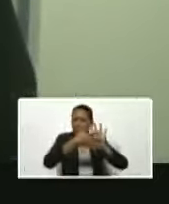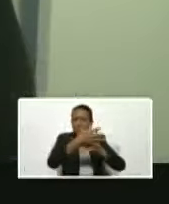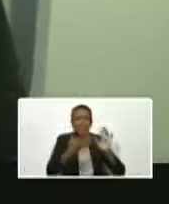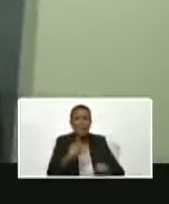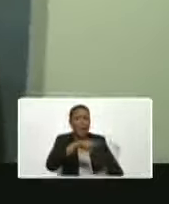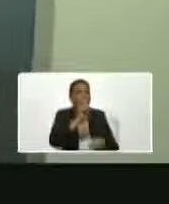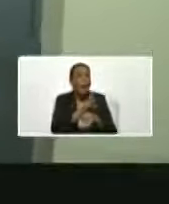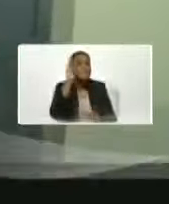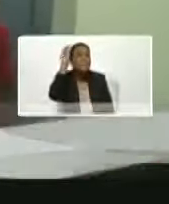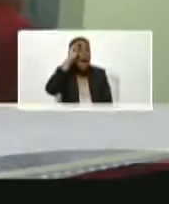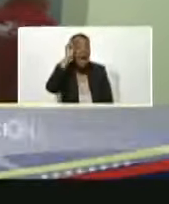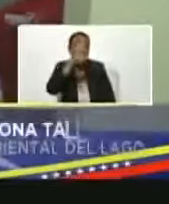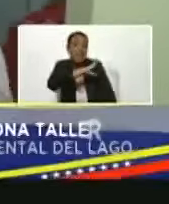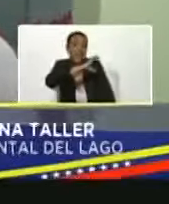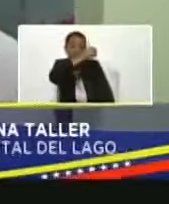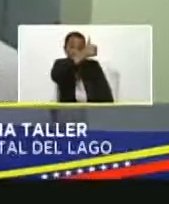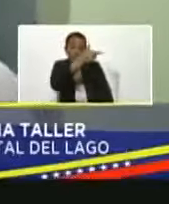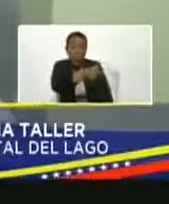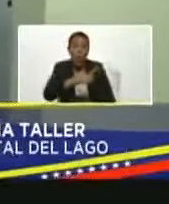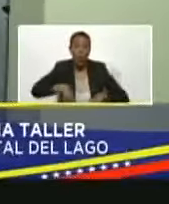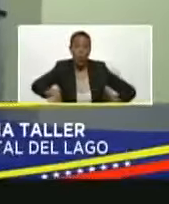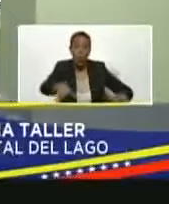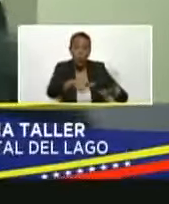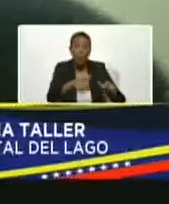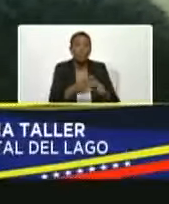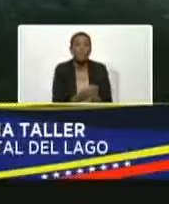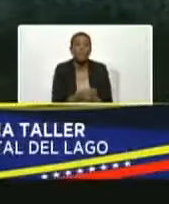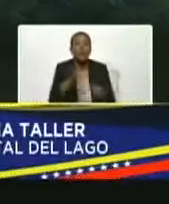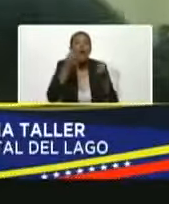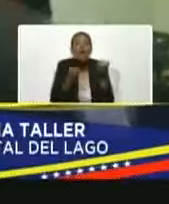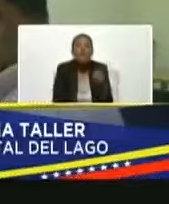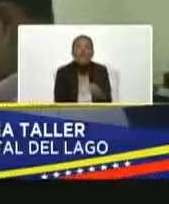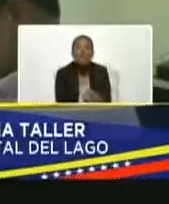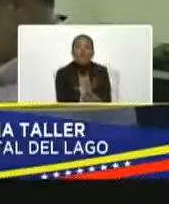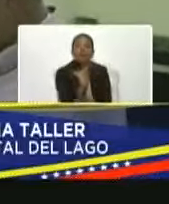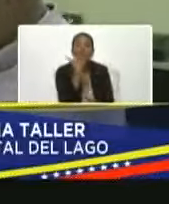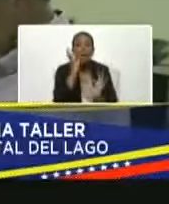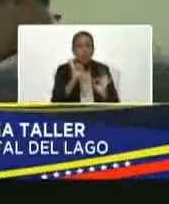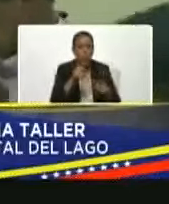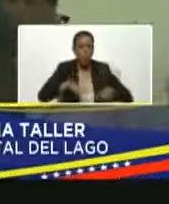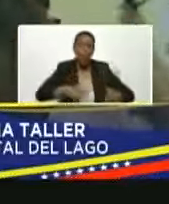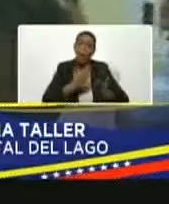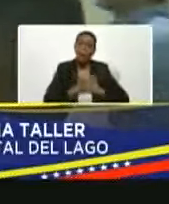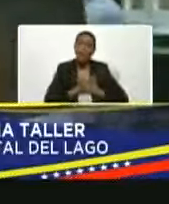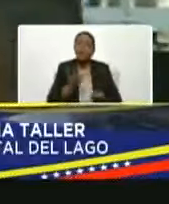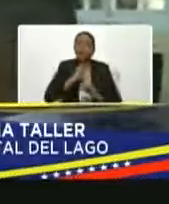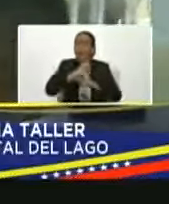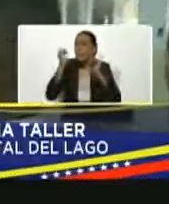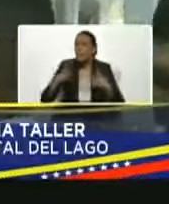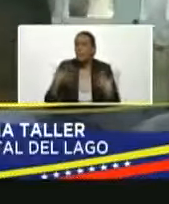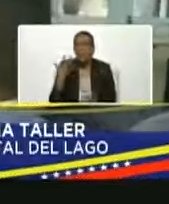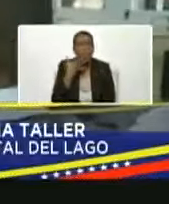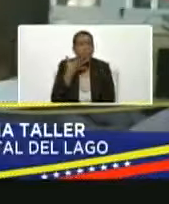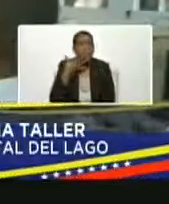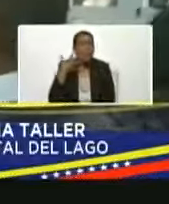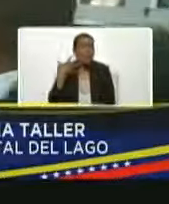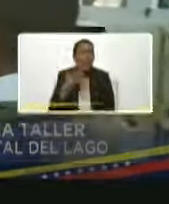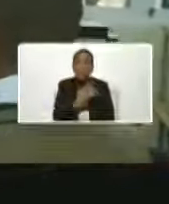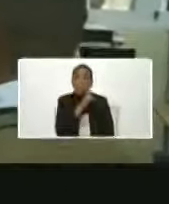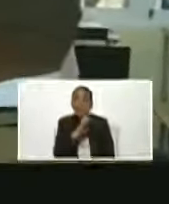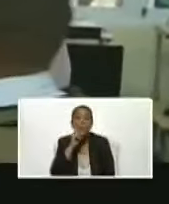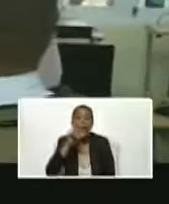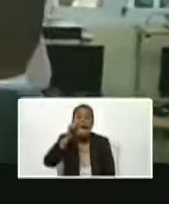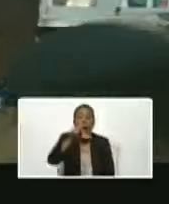la profe directora directora por 30 años de esta escuela me siento feliz orgullosa me llamo Lis